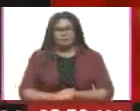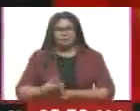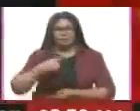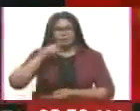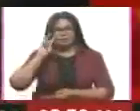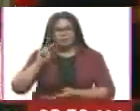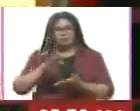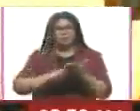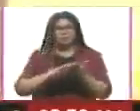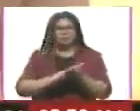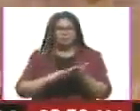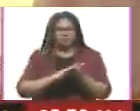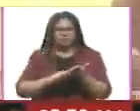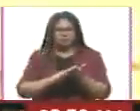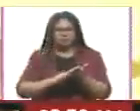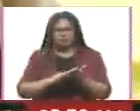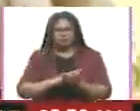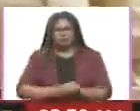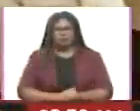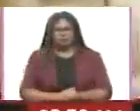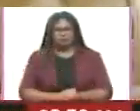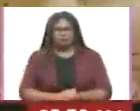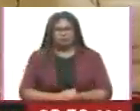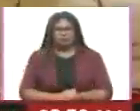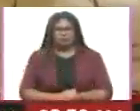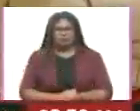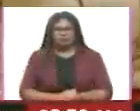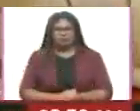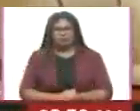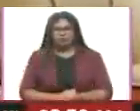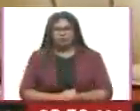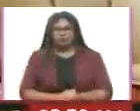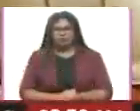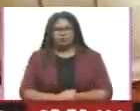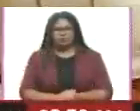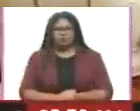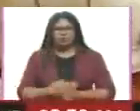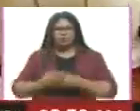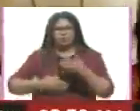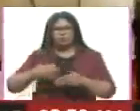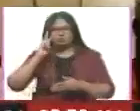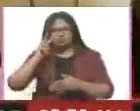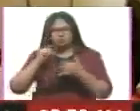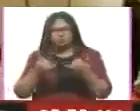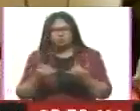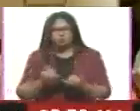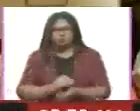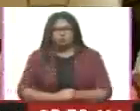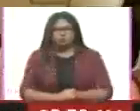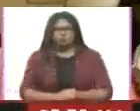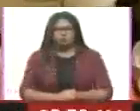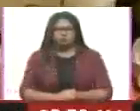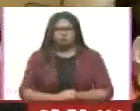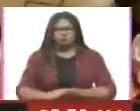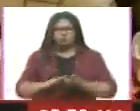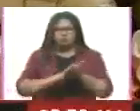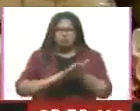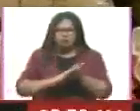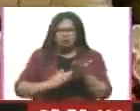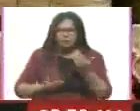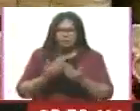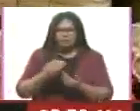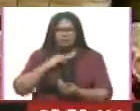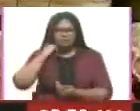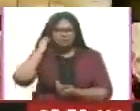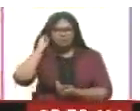recuperación. Como saben, en el año 2020 hubo una situación aquí en la ciudad universitaria, colapsó justamente uno de los pasillos cubiertos. Como saben, la